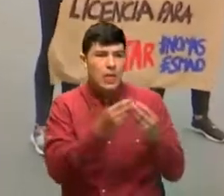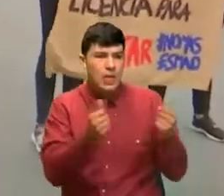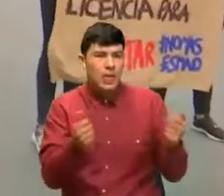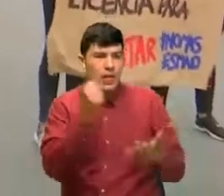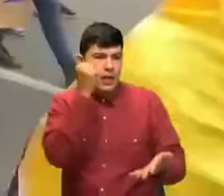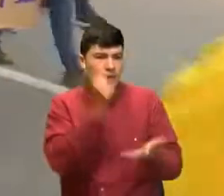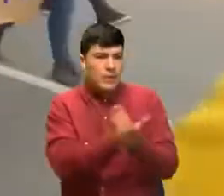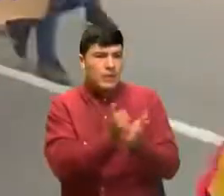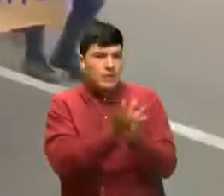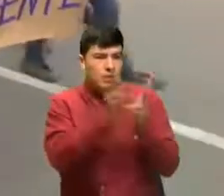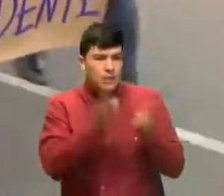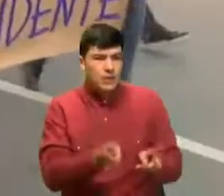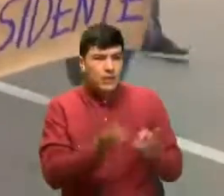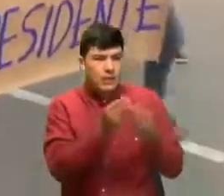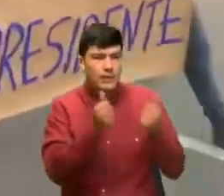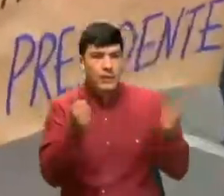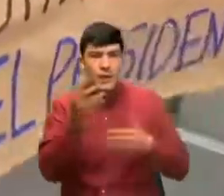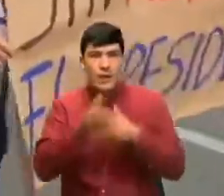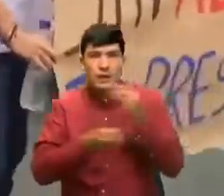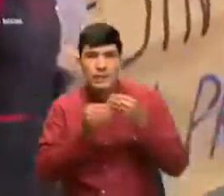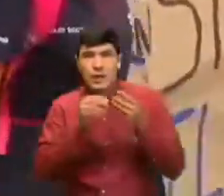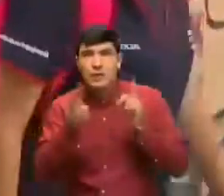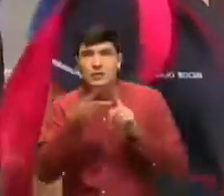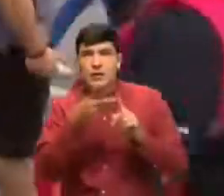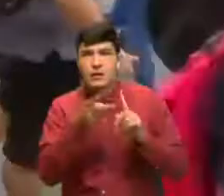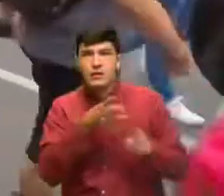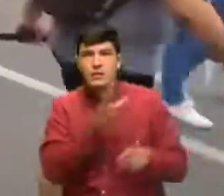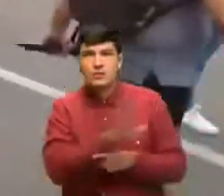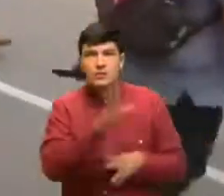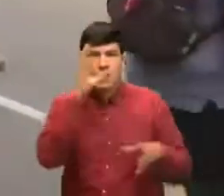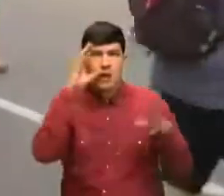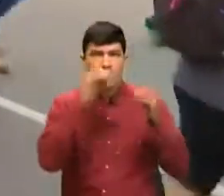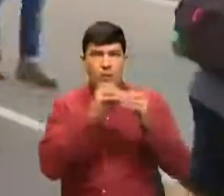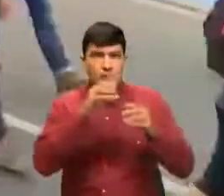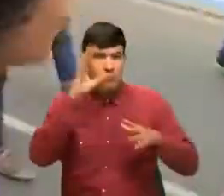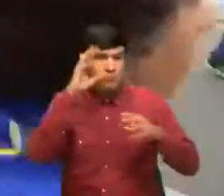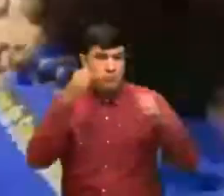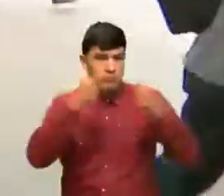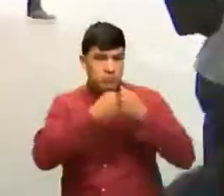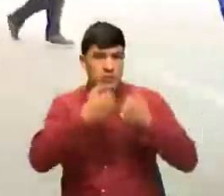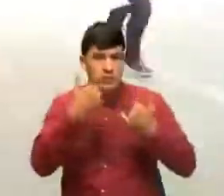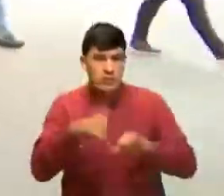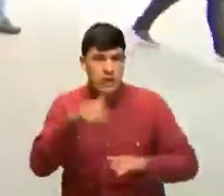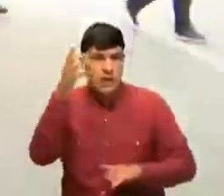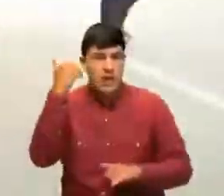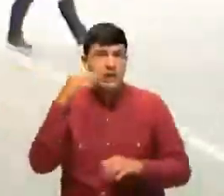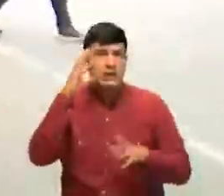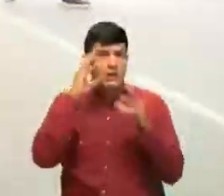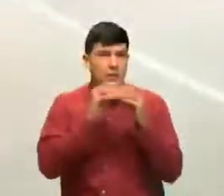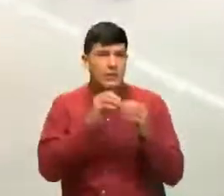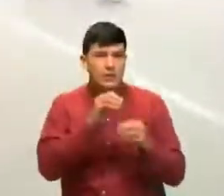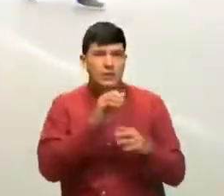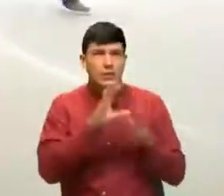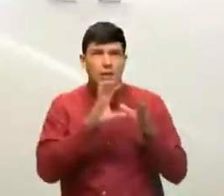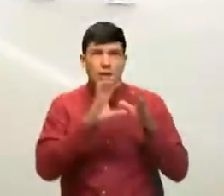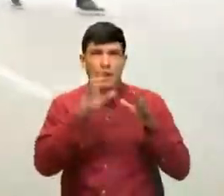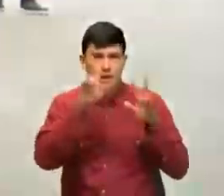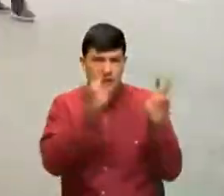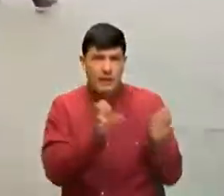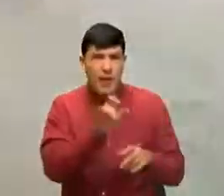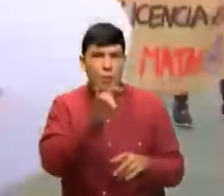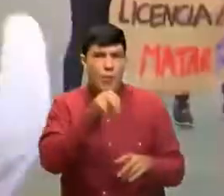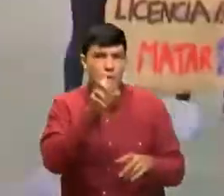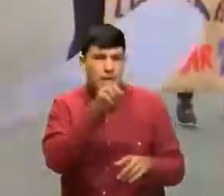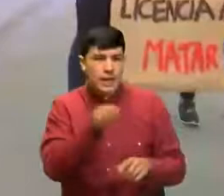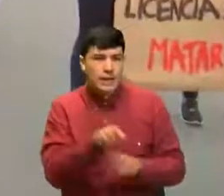estudiantes y los desaparece el segundo es que cumplan con los acuerdos pactados ya negociados en el bloque de la uned y el tercero es